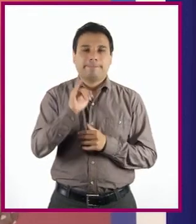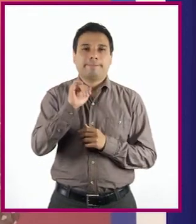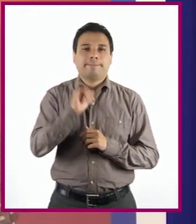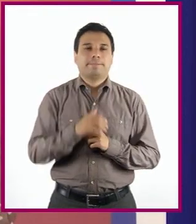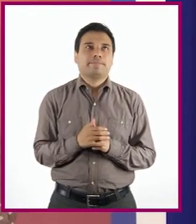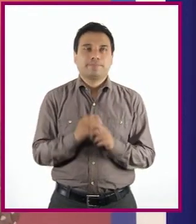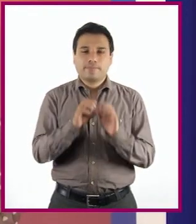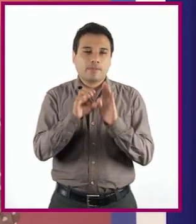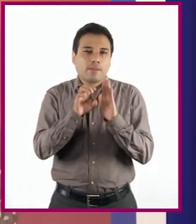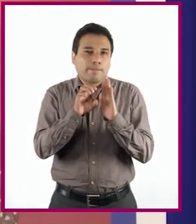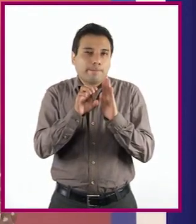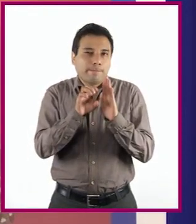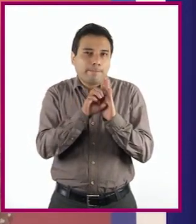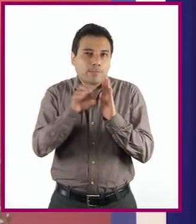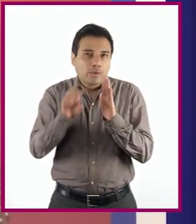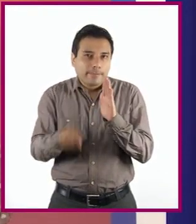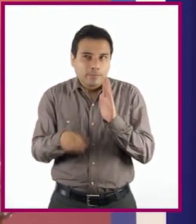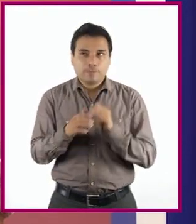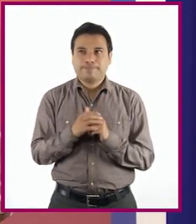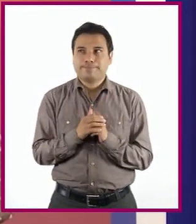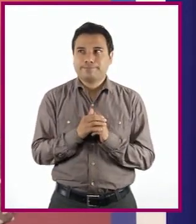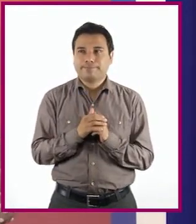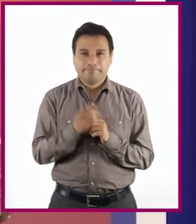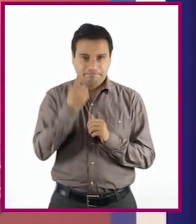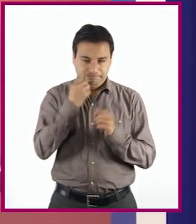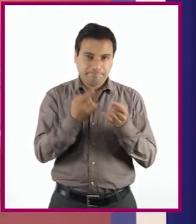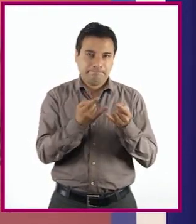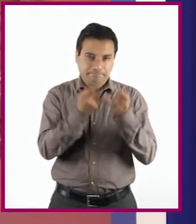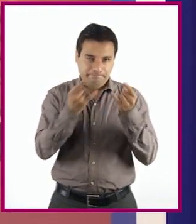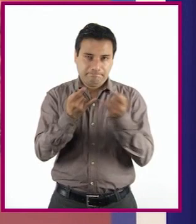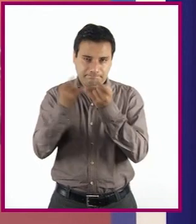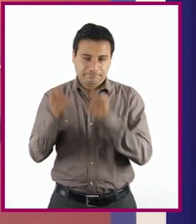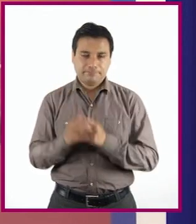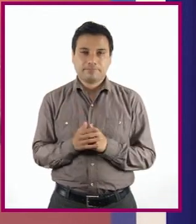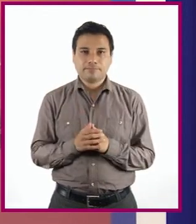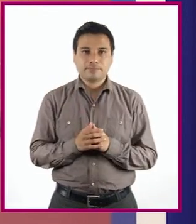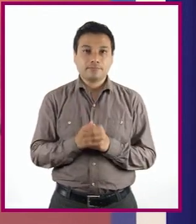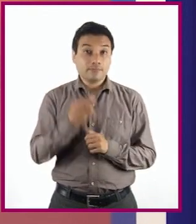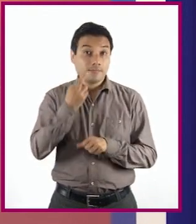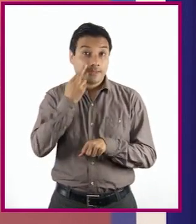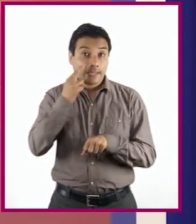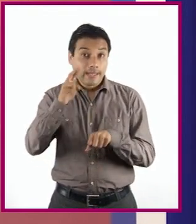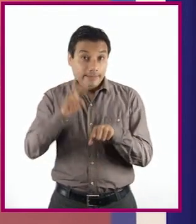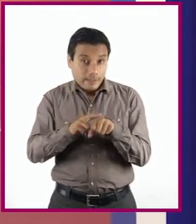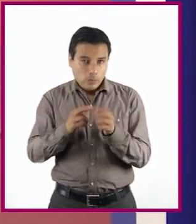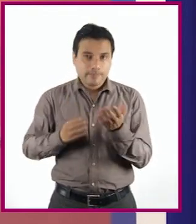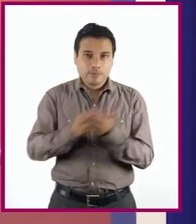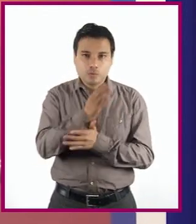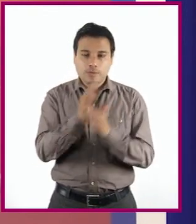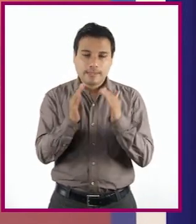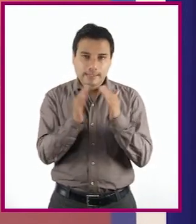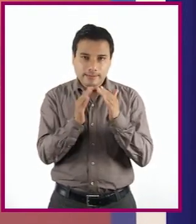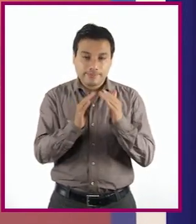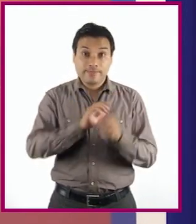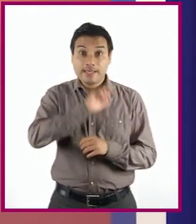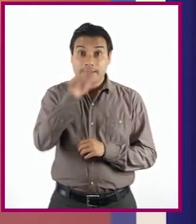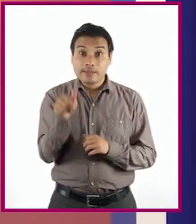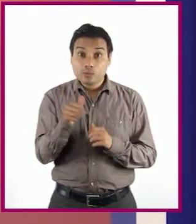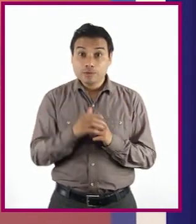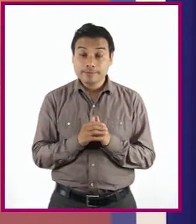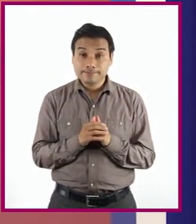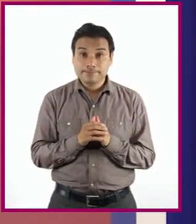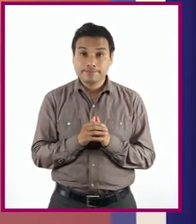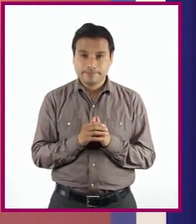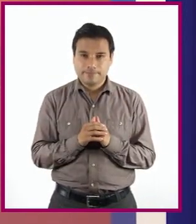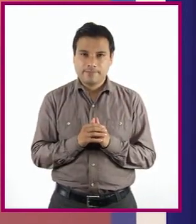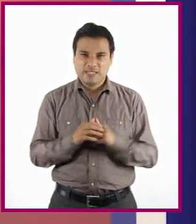Por ejemplo, se sucedieron los siguientes hechos. El ladrón entró a la vivienda, luego amenazó